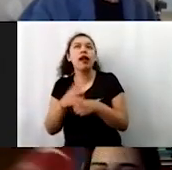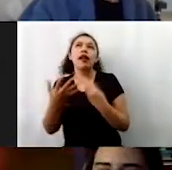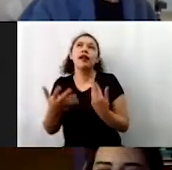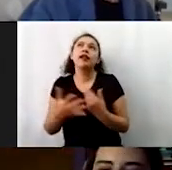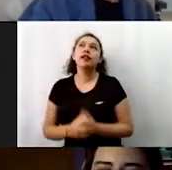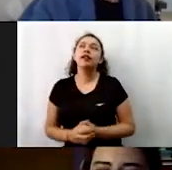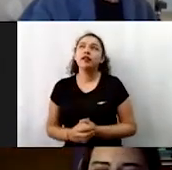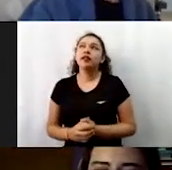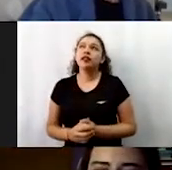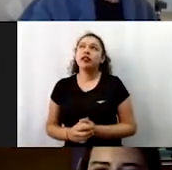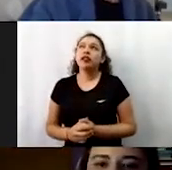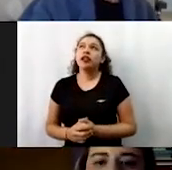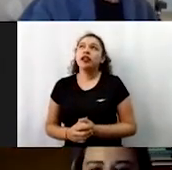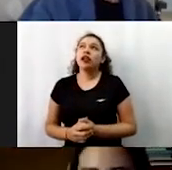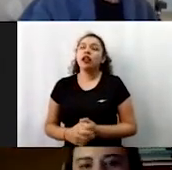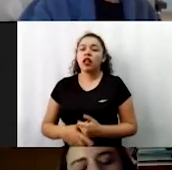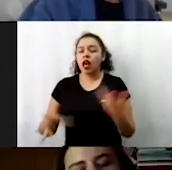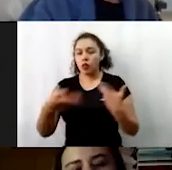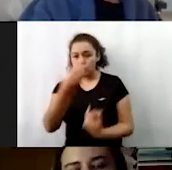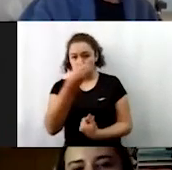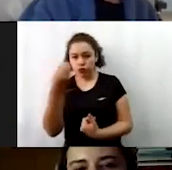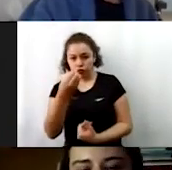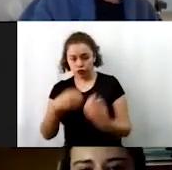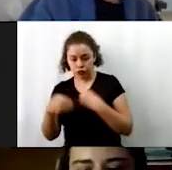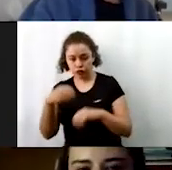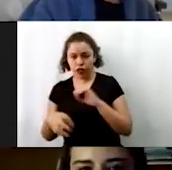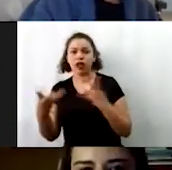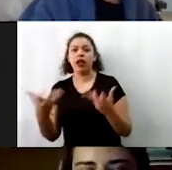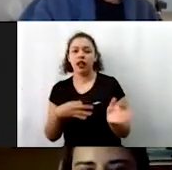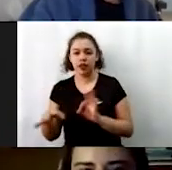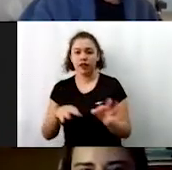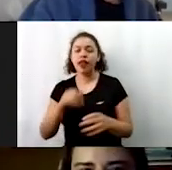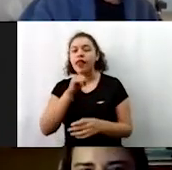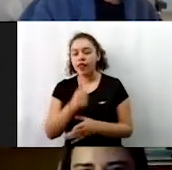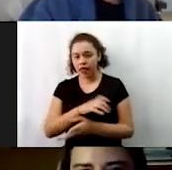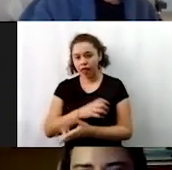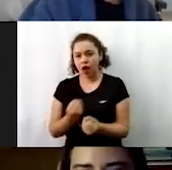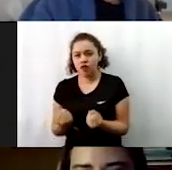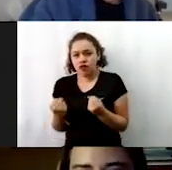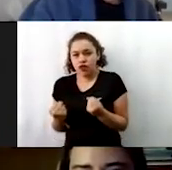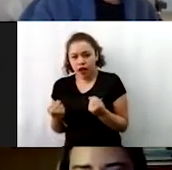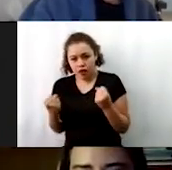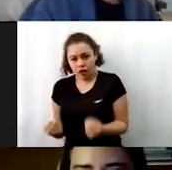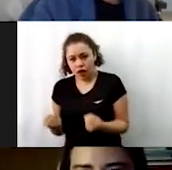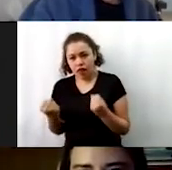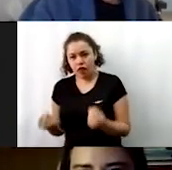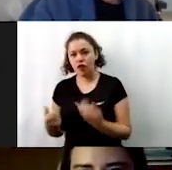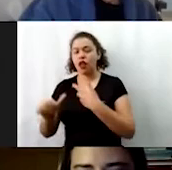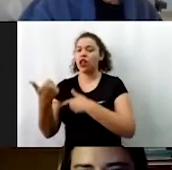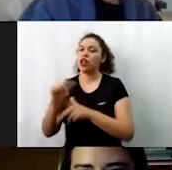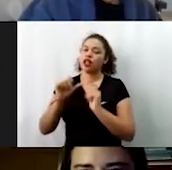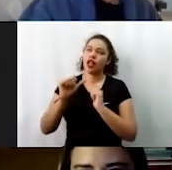trabajar lo operativo y no fortalecerse a través de otras organizaciones con